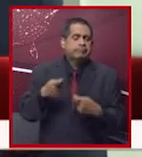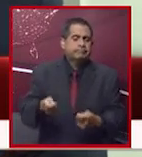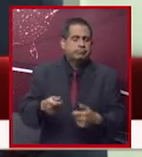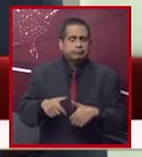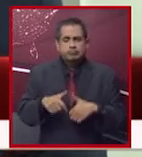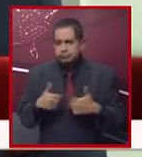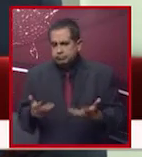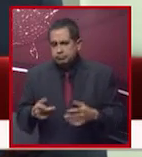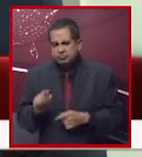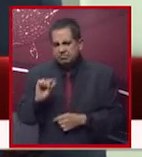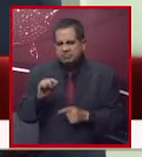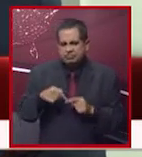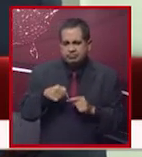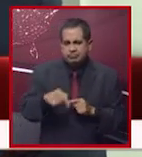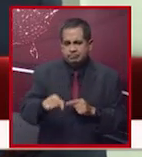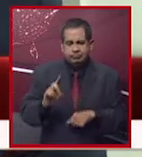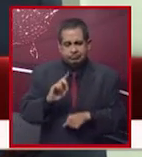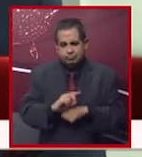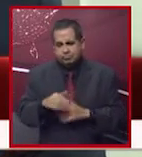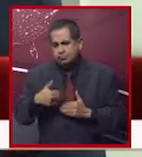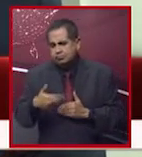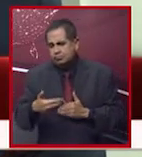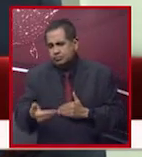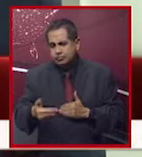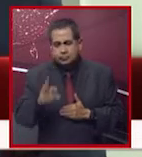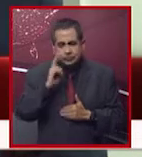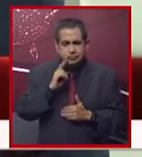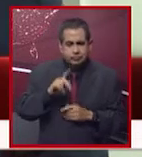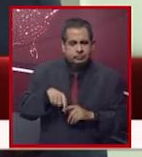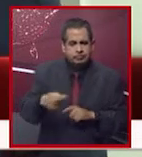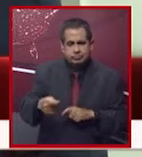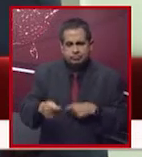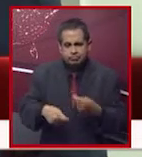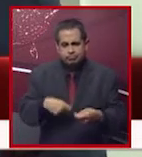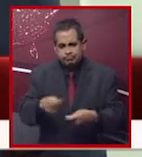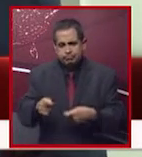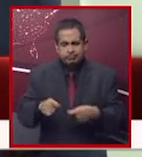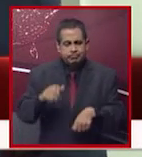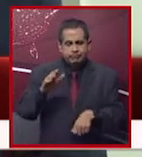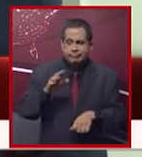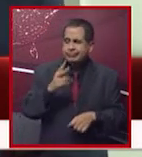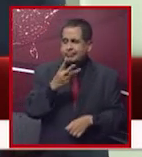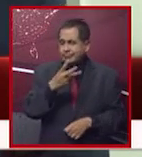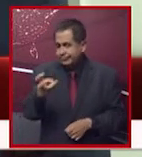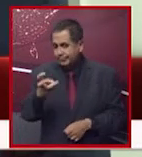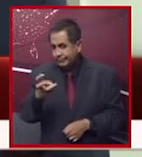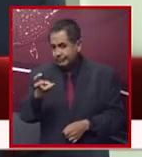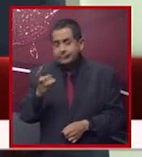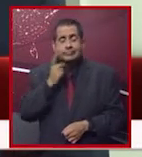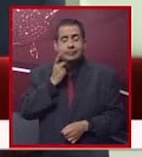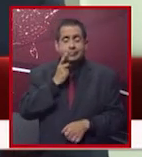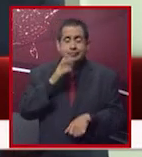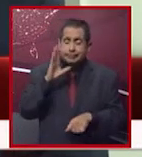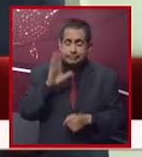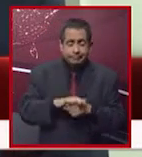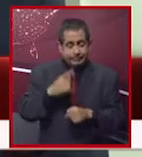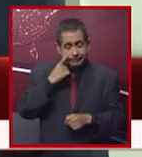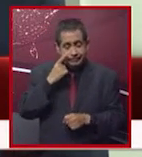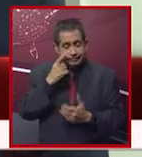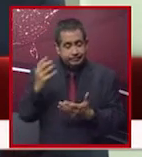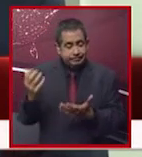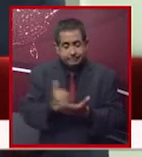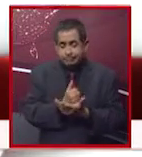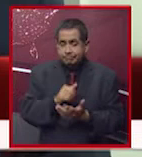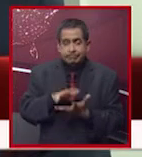en las próximas horas y días estaremos entregando las constancias a los 300 diputados de